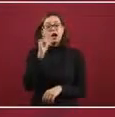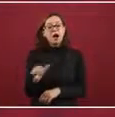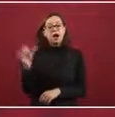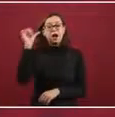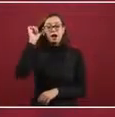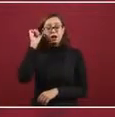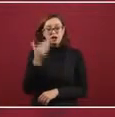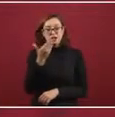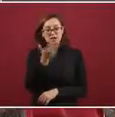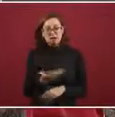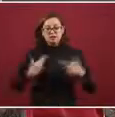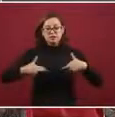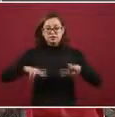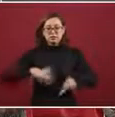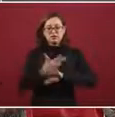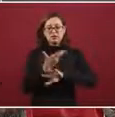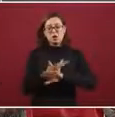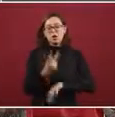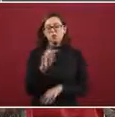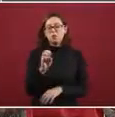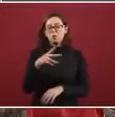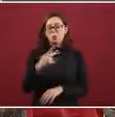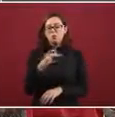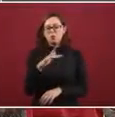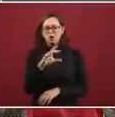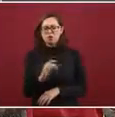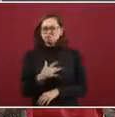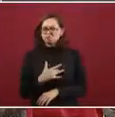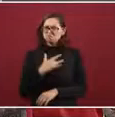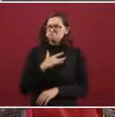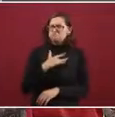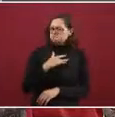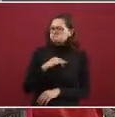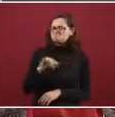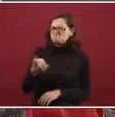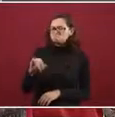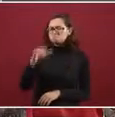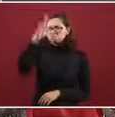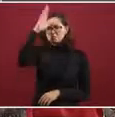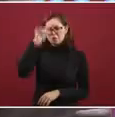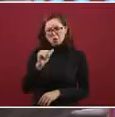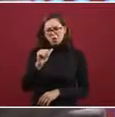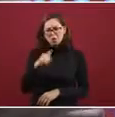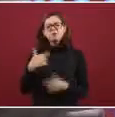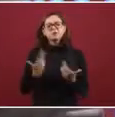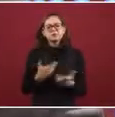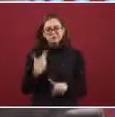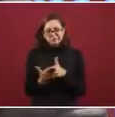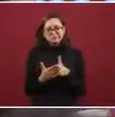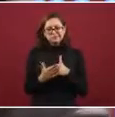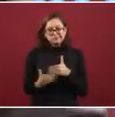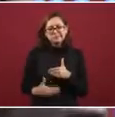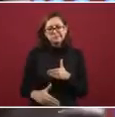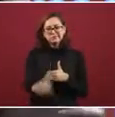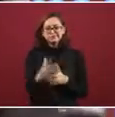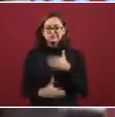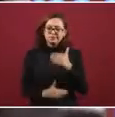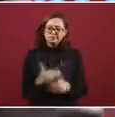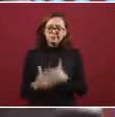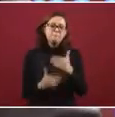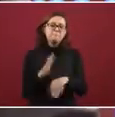ayer al secretario Pompeo, quien lo vio con suma simpatía, de suerte que en los próximos días seguramente estaremos